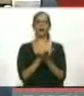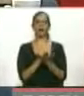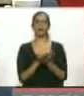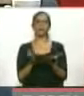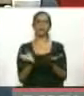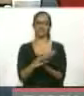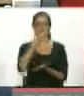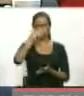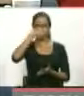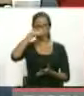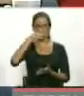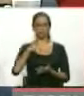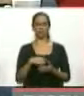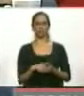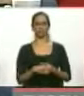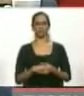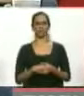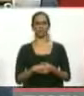coronavirus